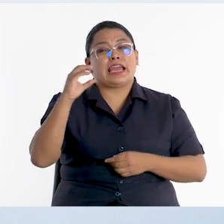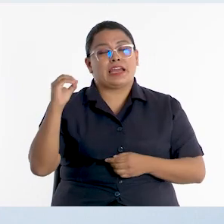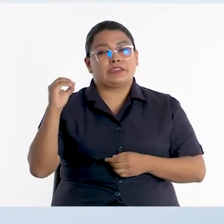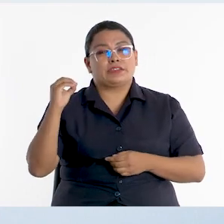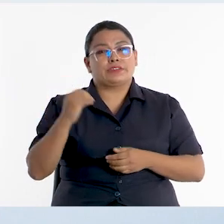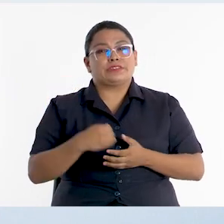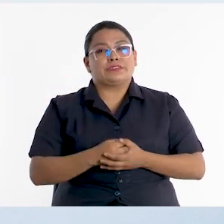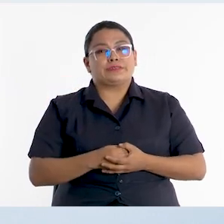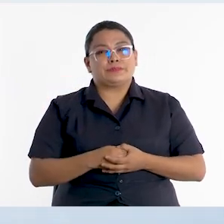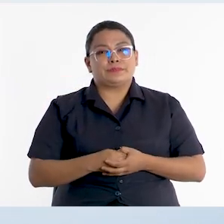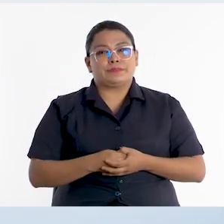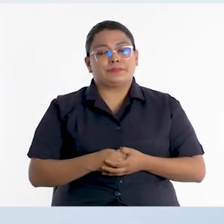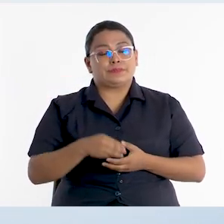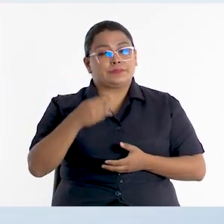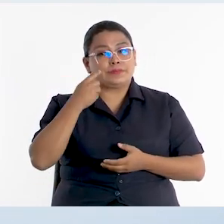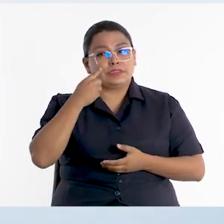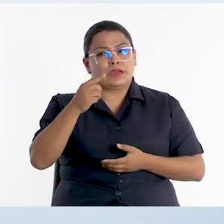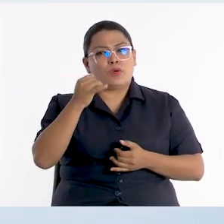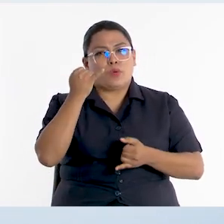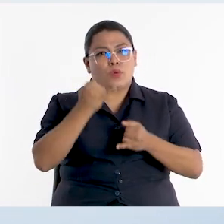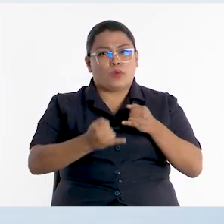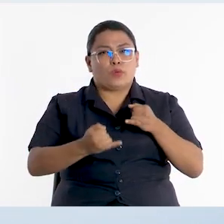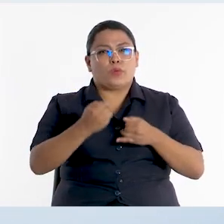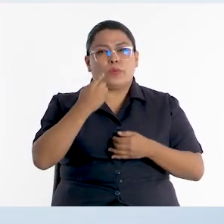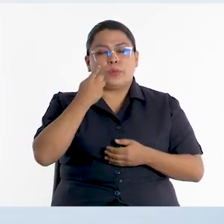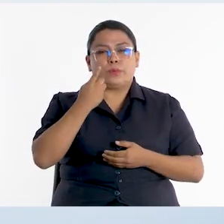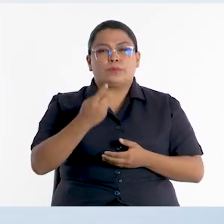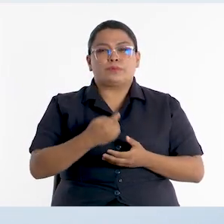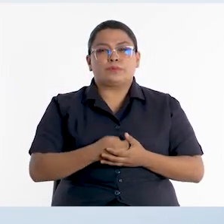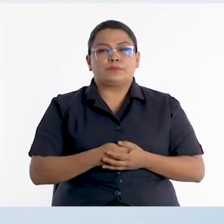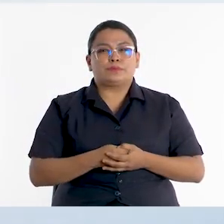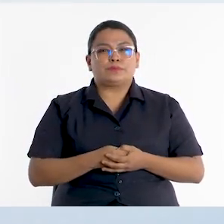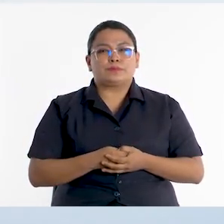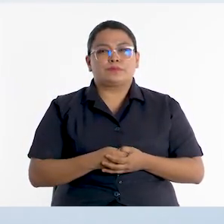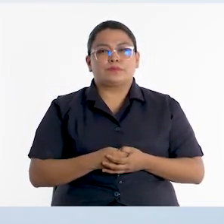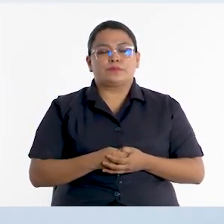es 600. Veamos el último caso que tenía.